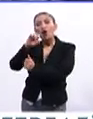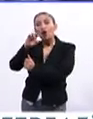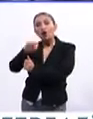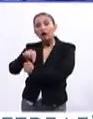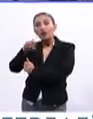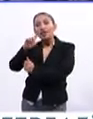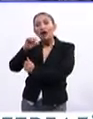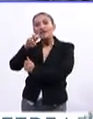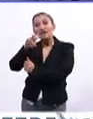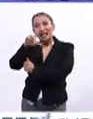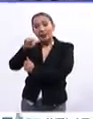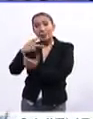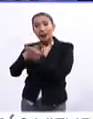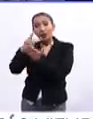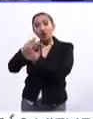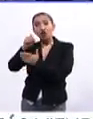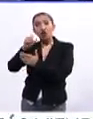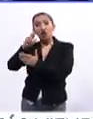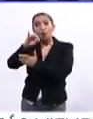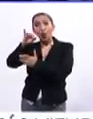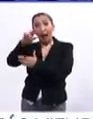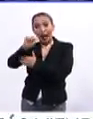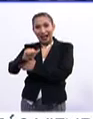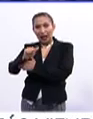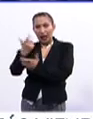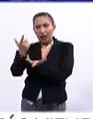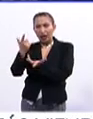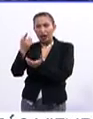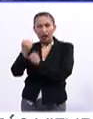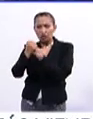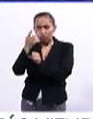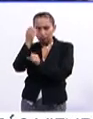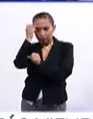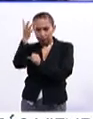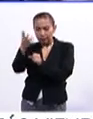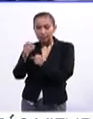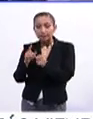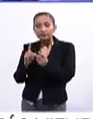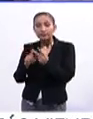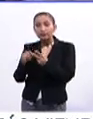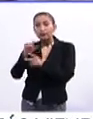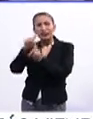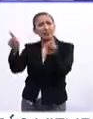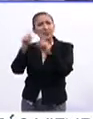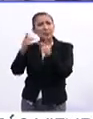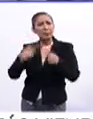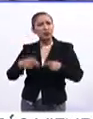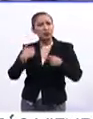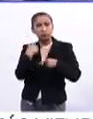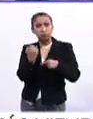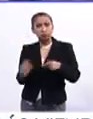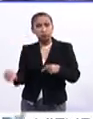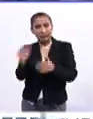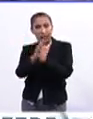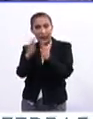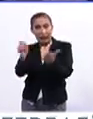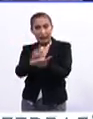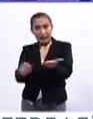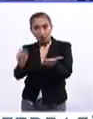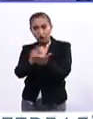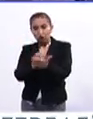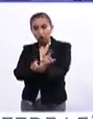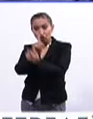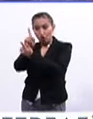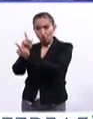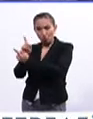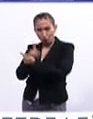que fue Premio Sor Juana, no recuerdo exactamente en qué año, y con diferentes personalidades del ámbito